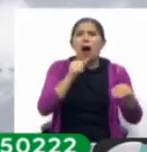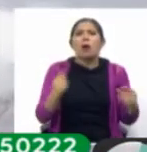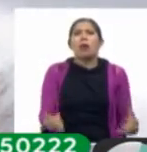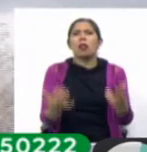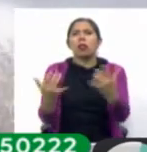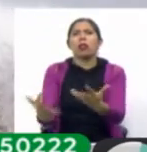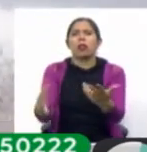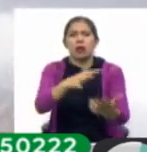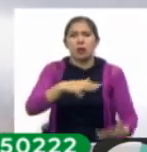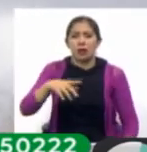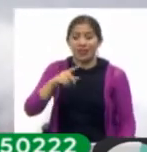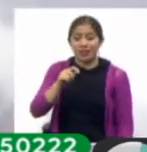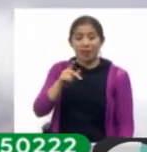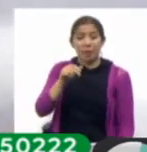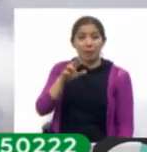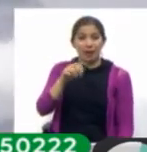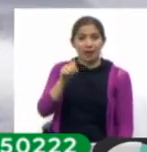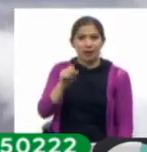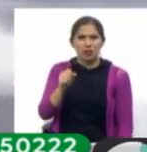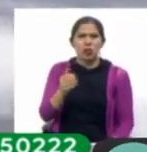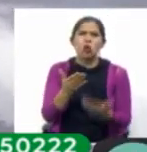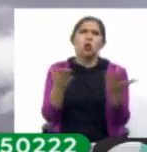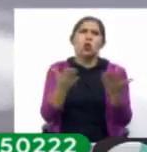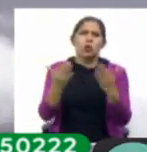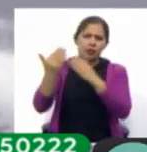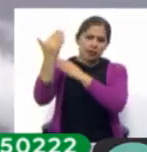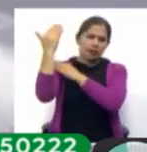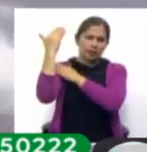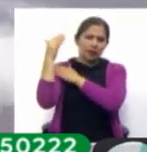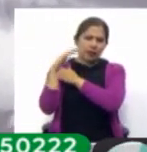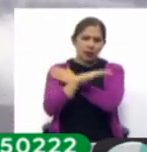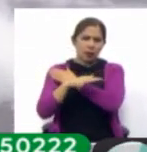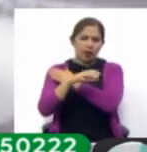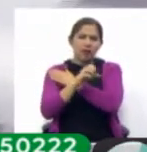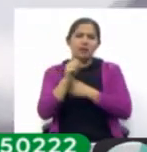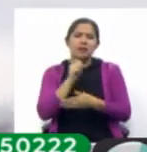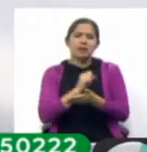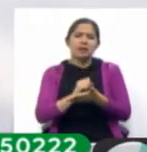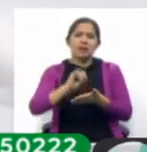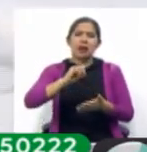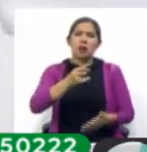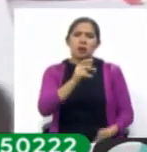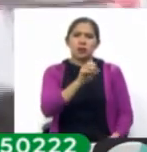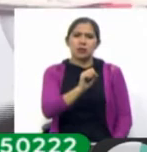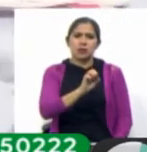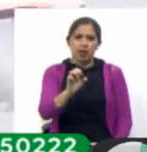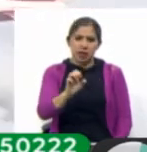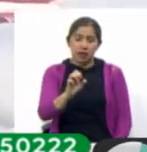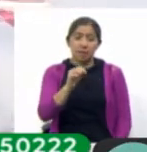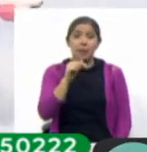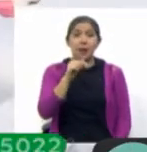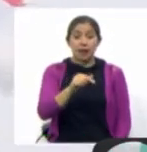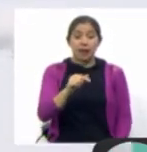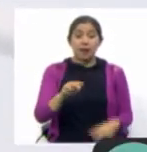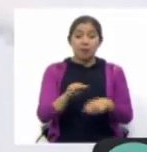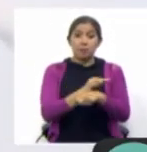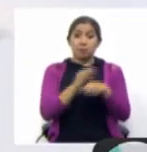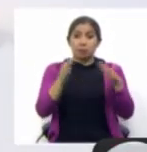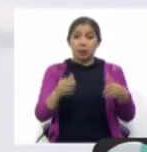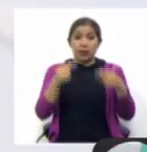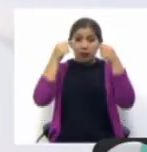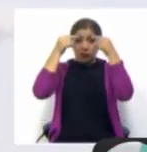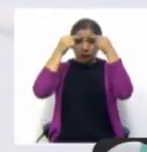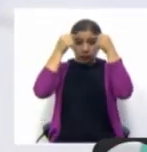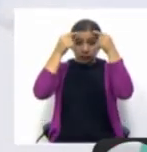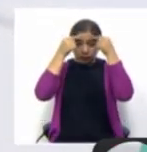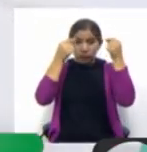de Taperas, situado en el municipio de San José de Chiquitos del departamento de Santa Cruz. El ministro de la Presidencia,